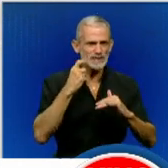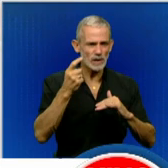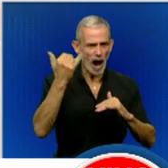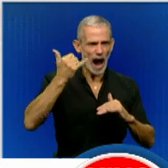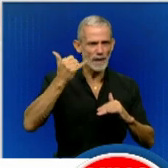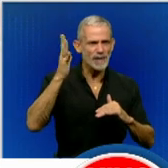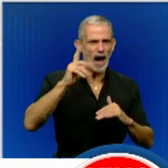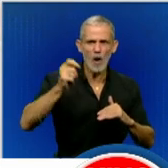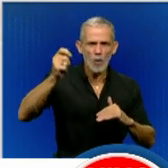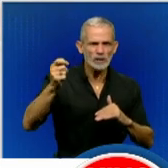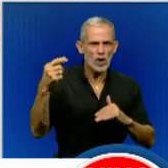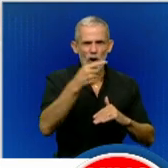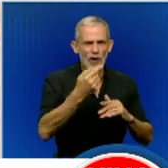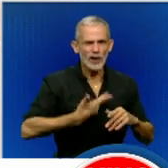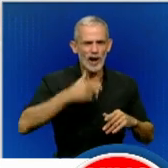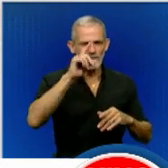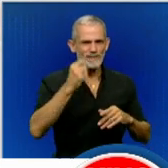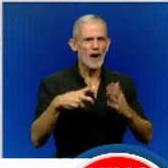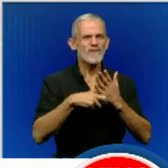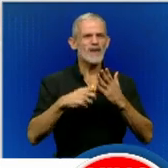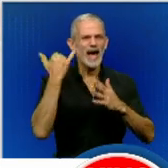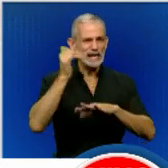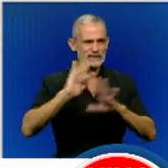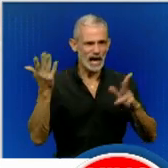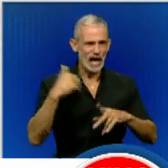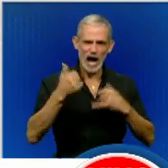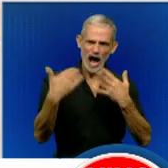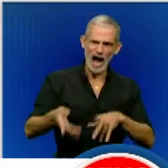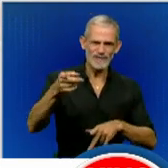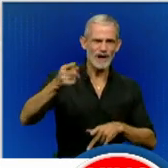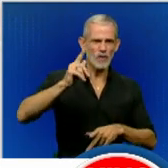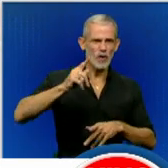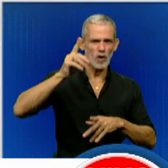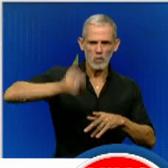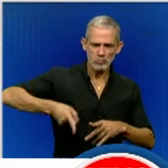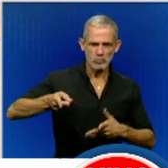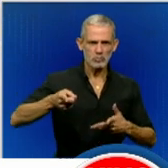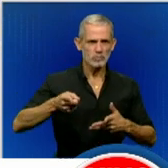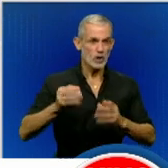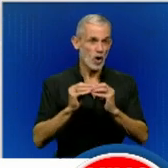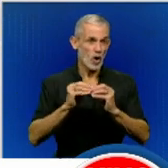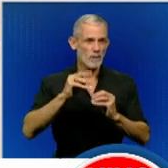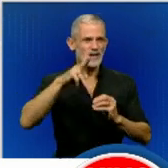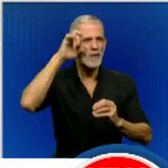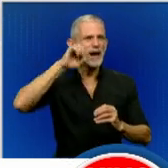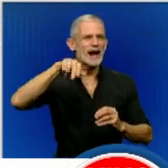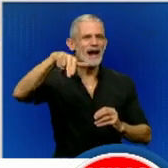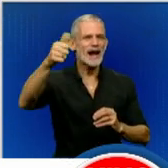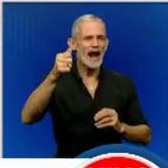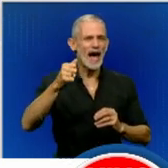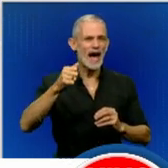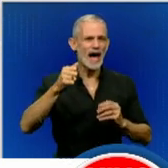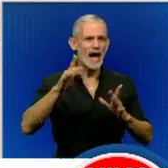dictamen favorable del procurador y gracias a esa decisión del compañero berna de no haber renunciado ese juicio